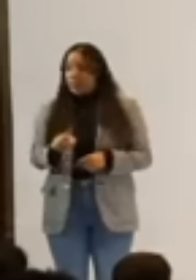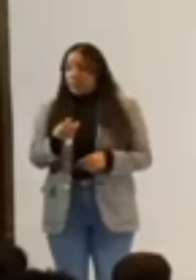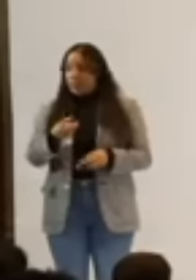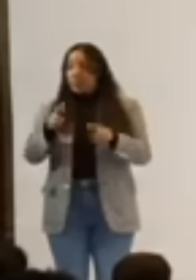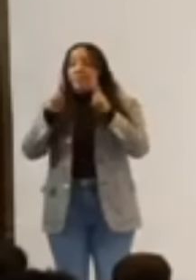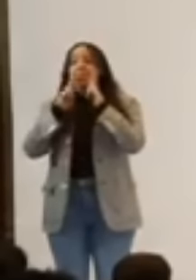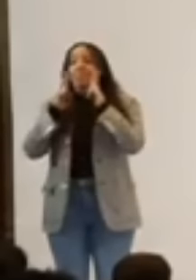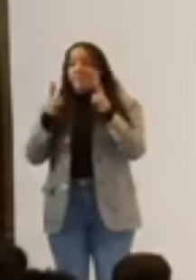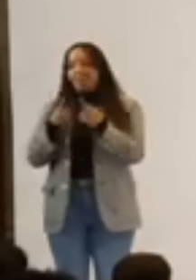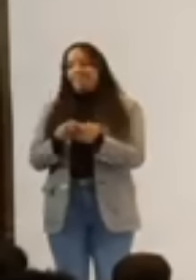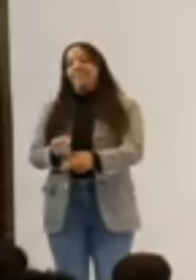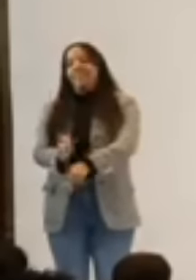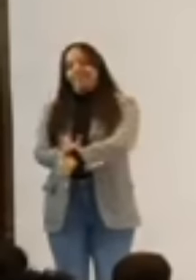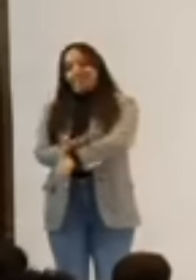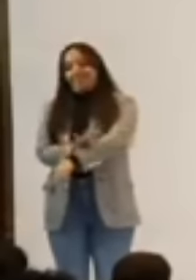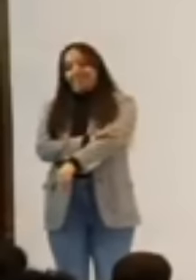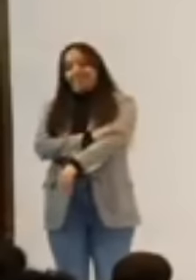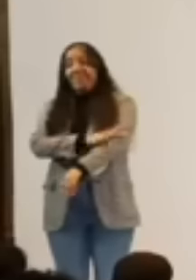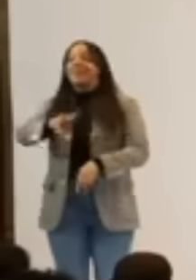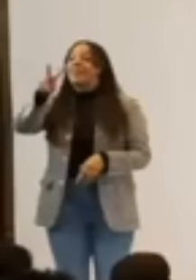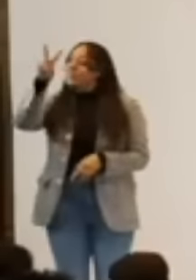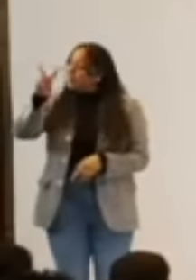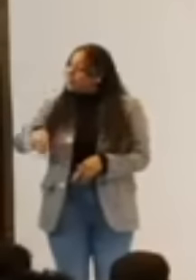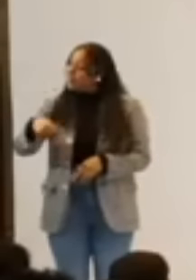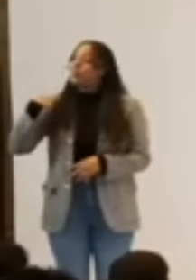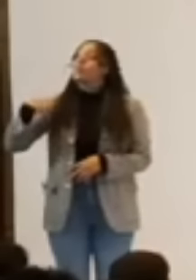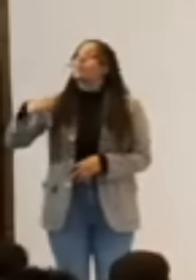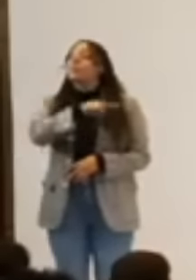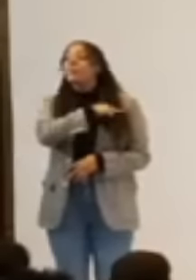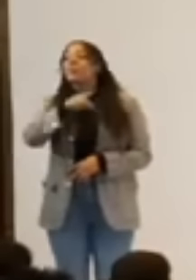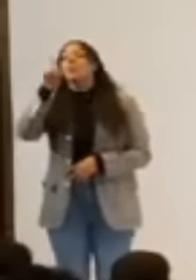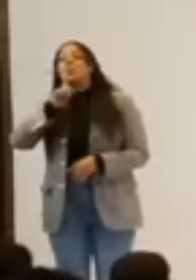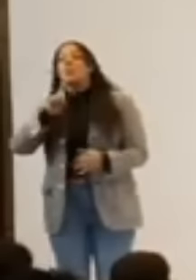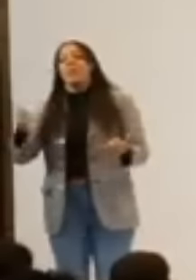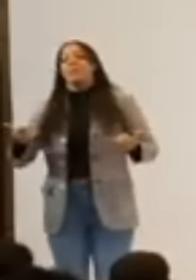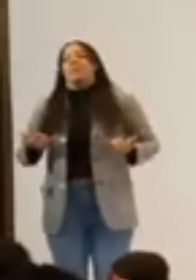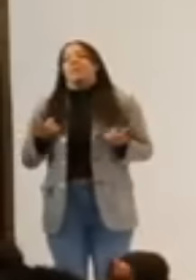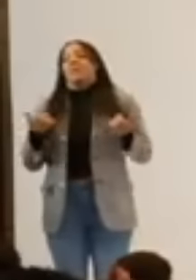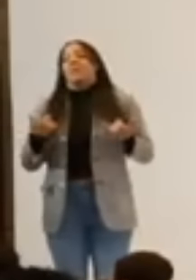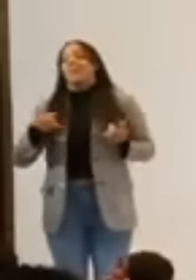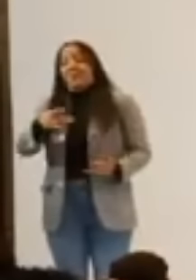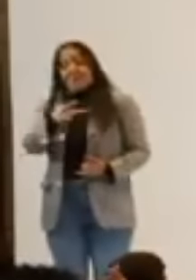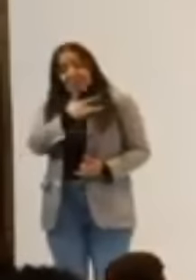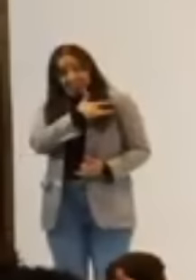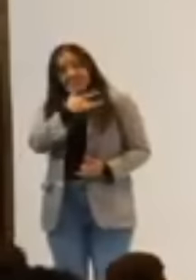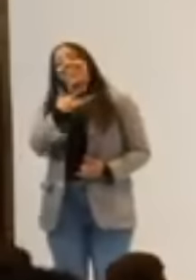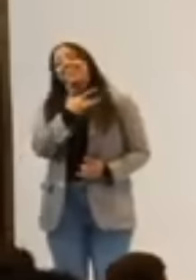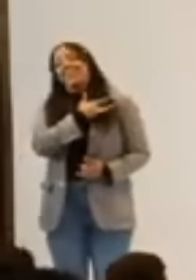mujeres jóvenes. Porque la juventud se lleva en el corazón.